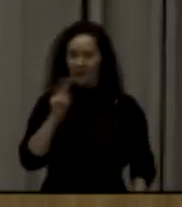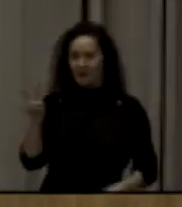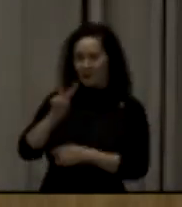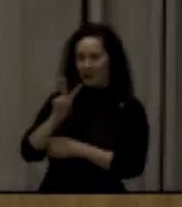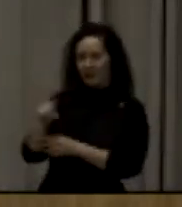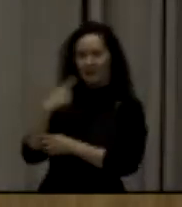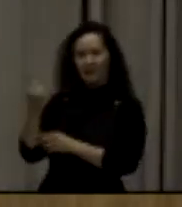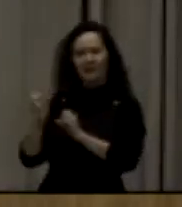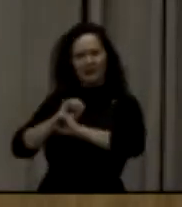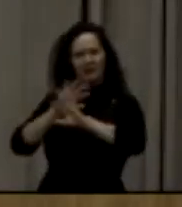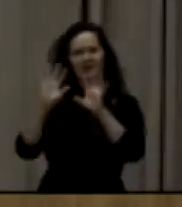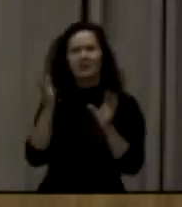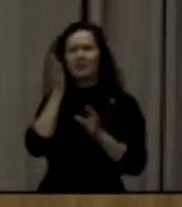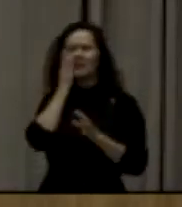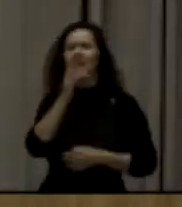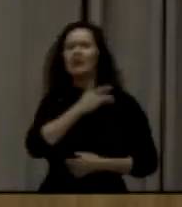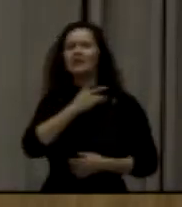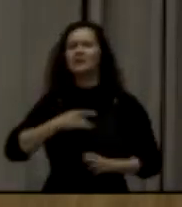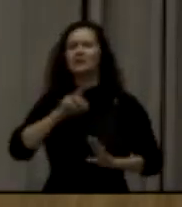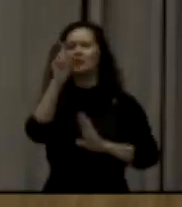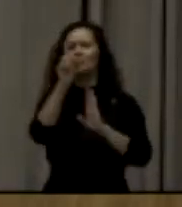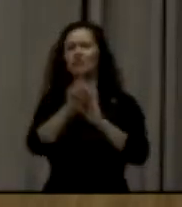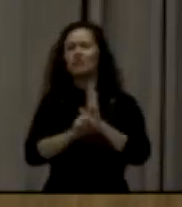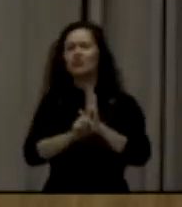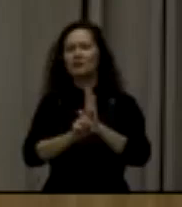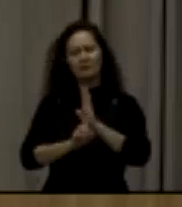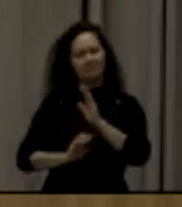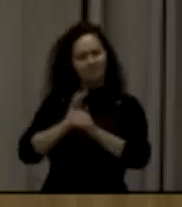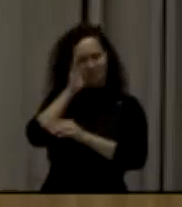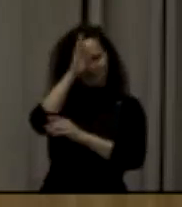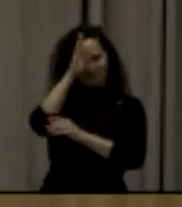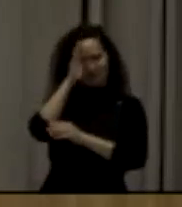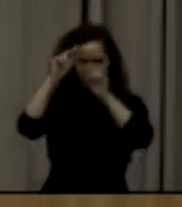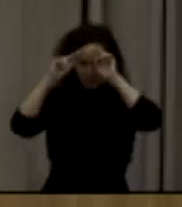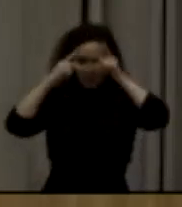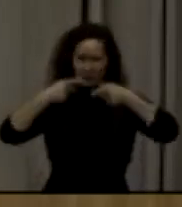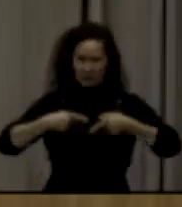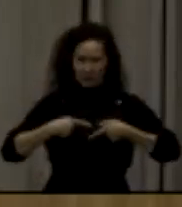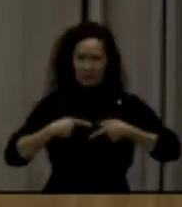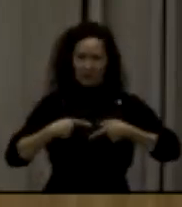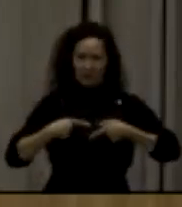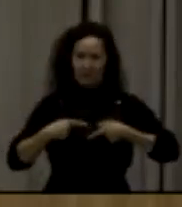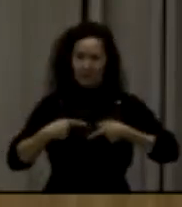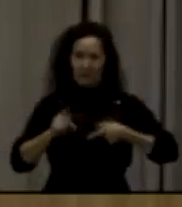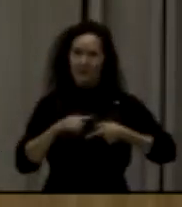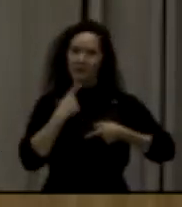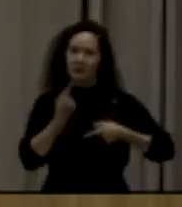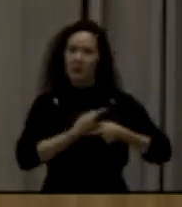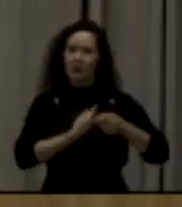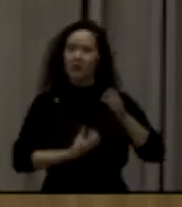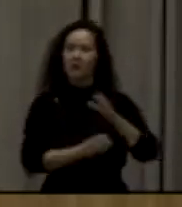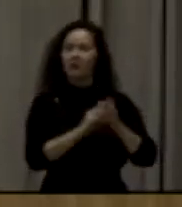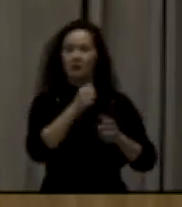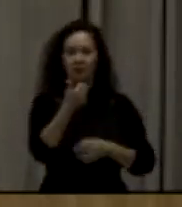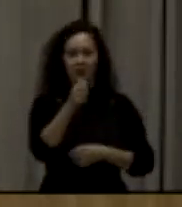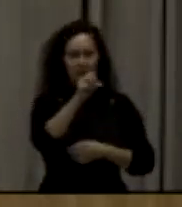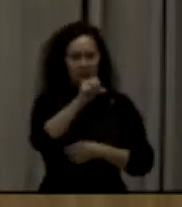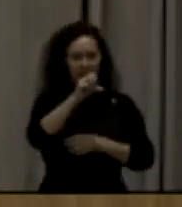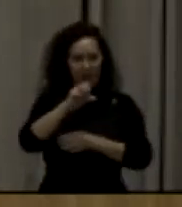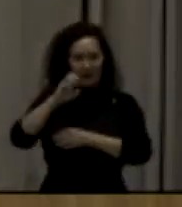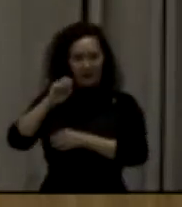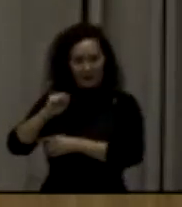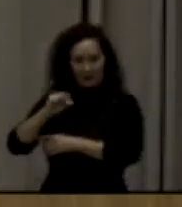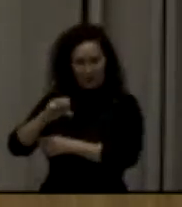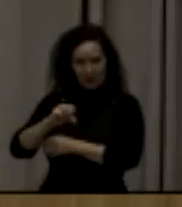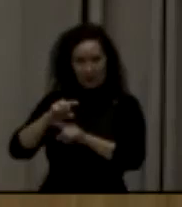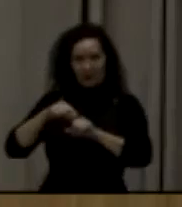que la salud es un derecho humano fundamental Esa es la constitución del año noventa y nueve Pero además va más allá